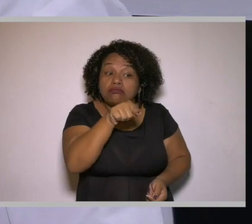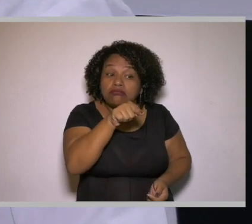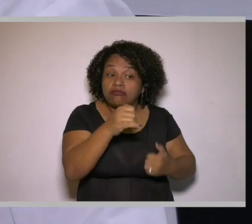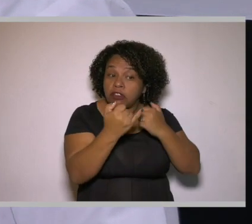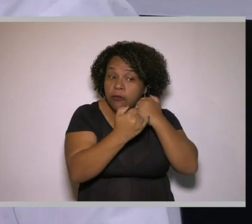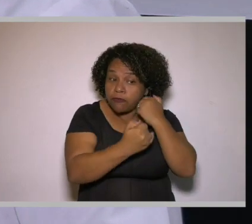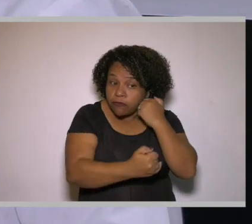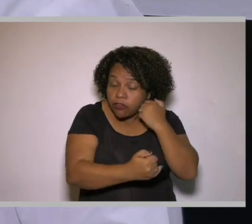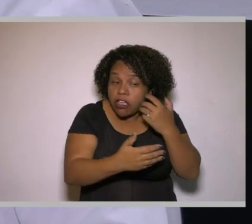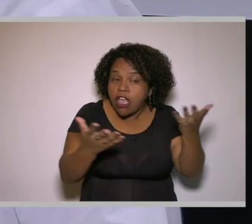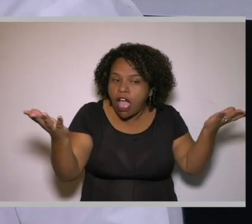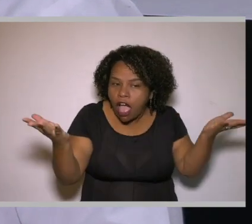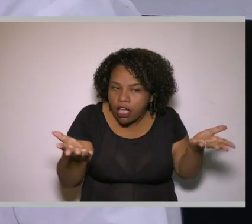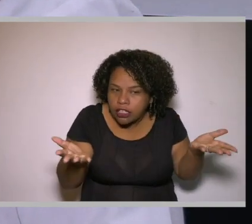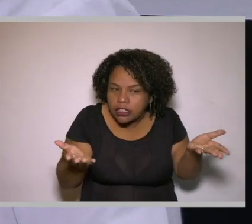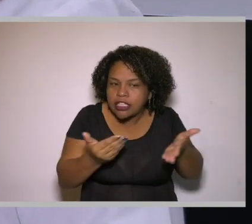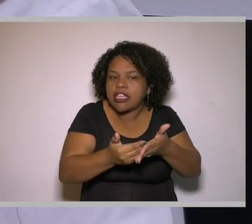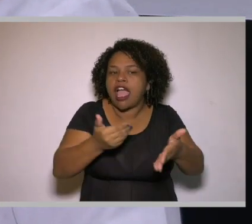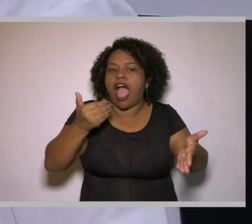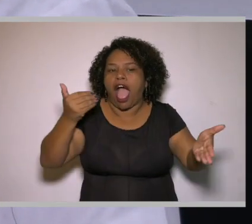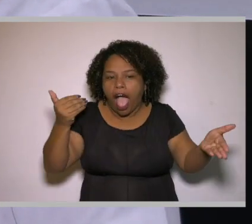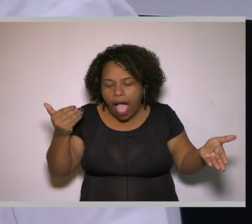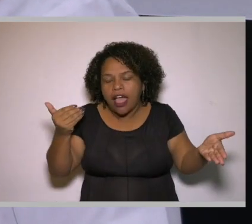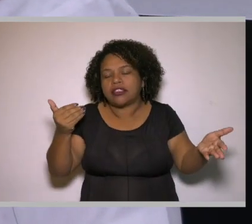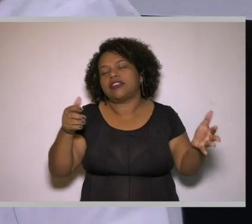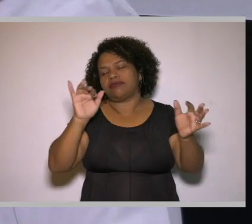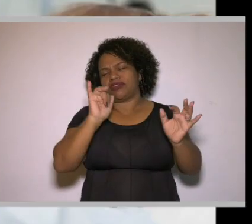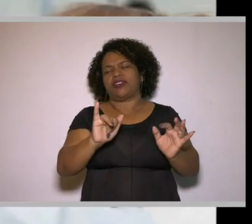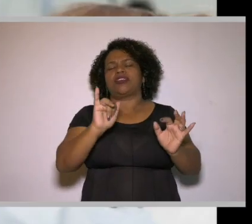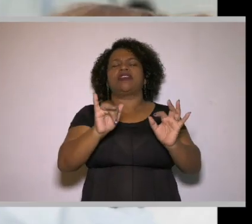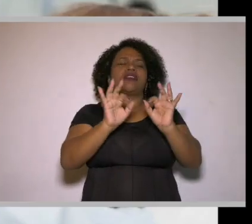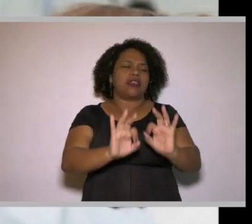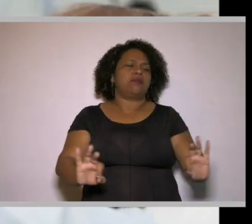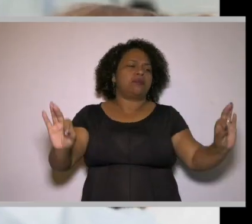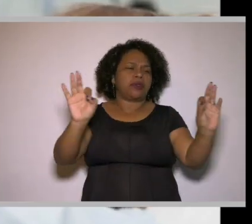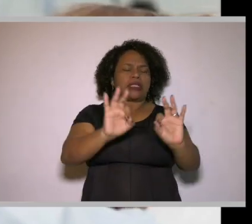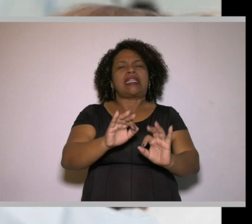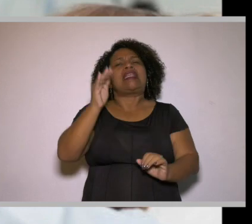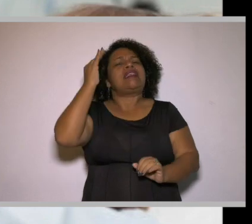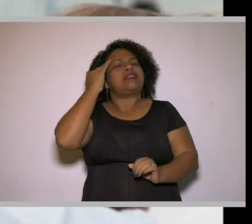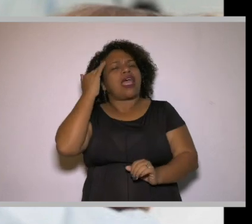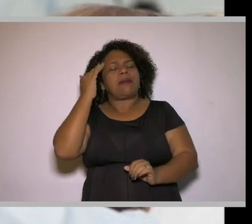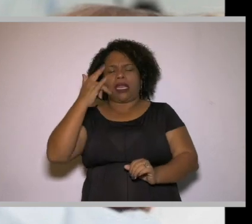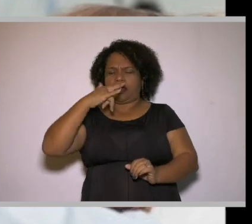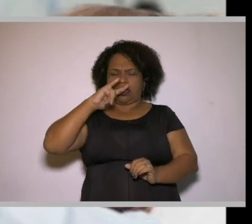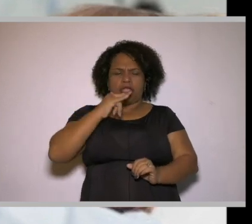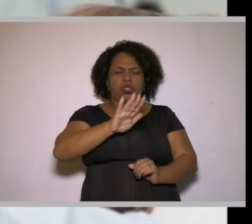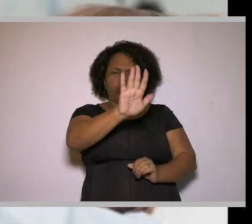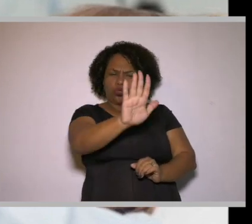En primer lugar, debemos conocer no solamente la historia del niño, sino también de sus